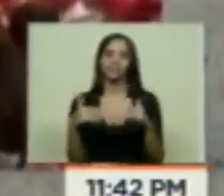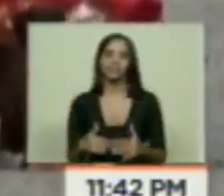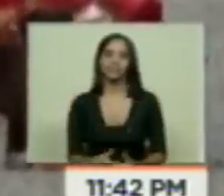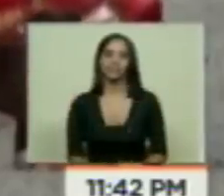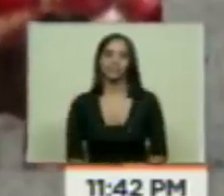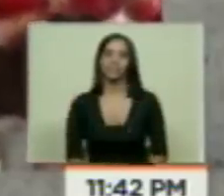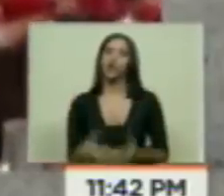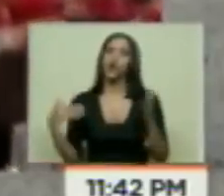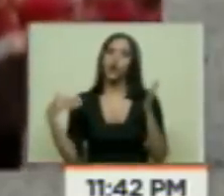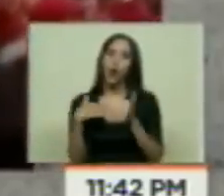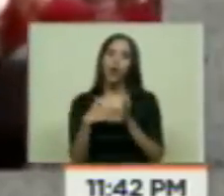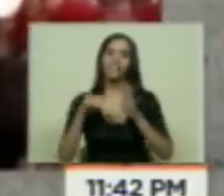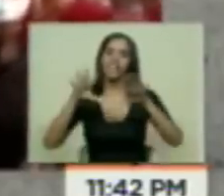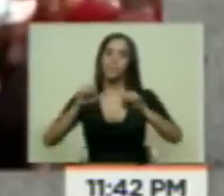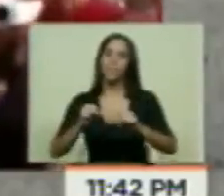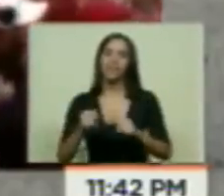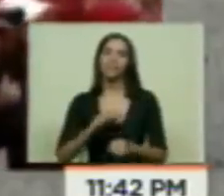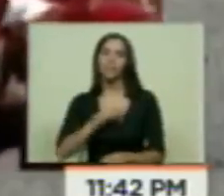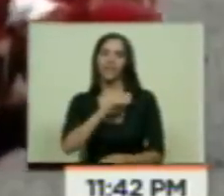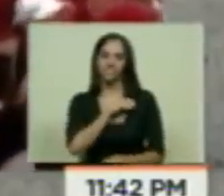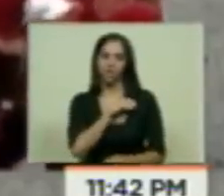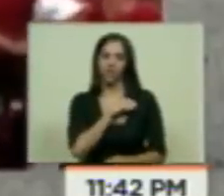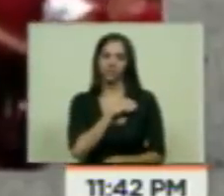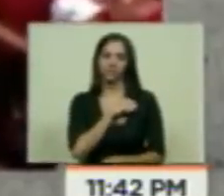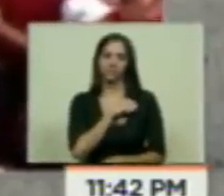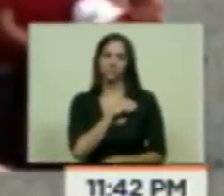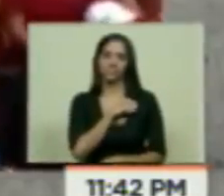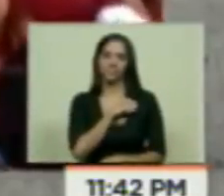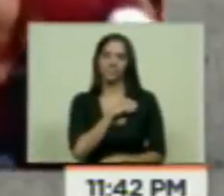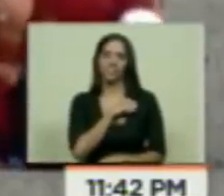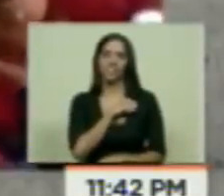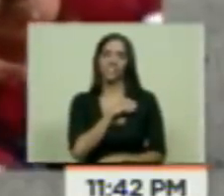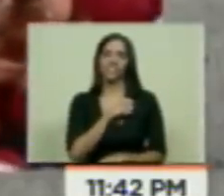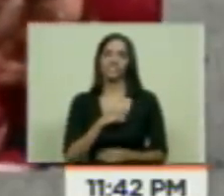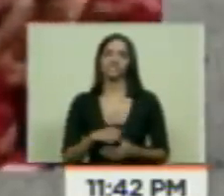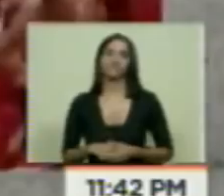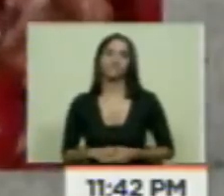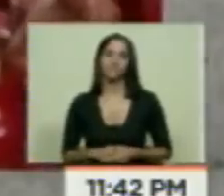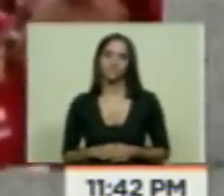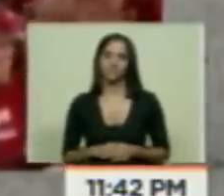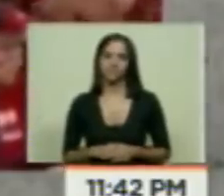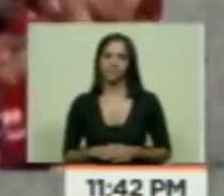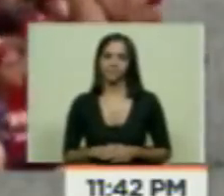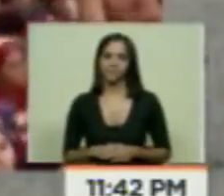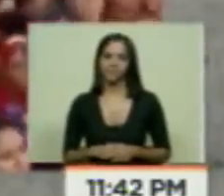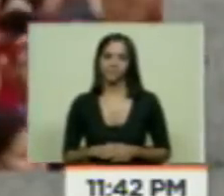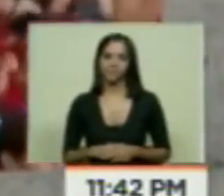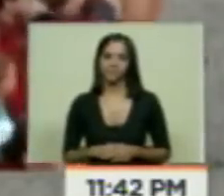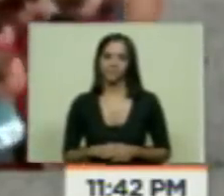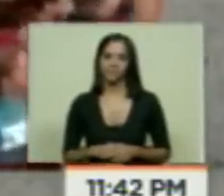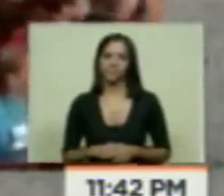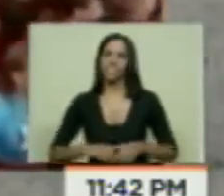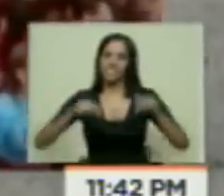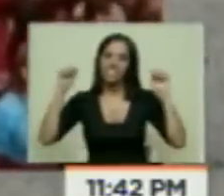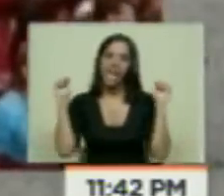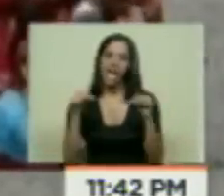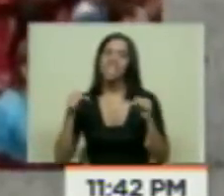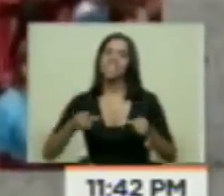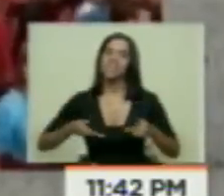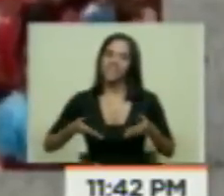contra el Imperio Español. Ana Karina Rote, de ahí venimos